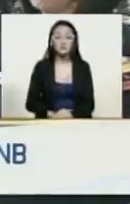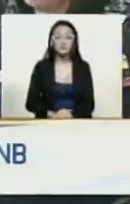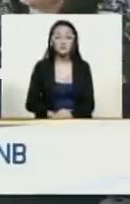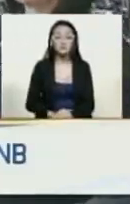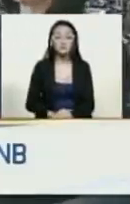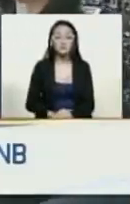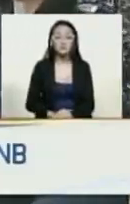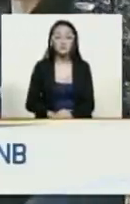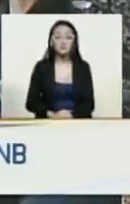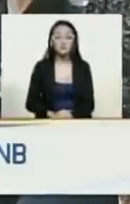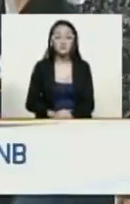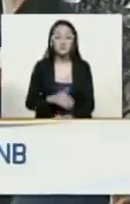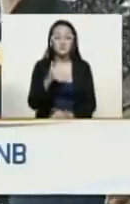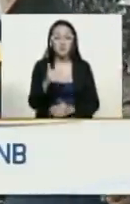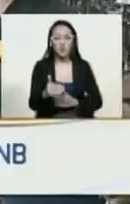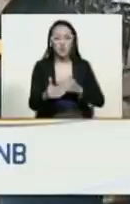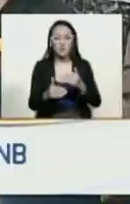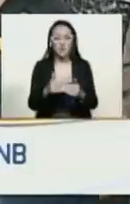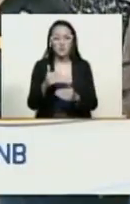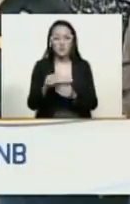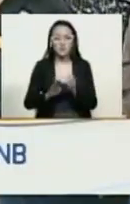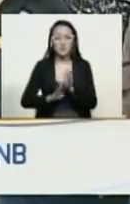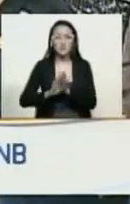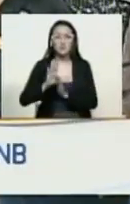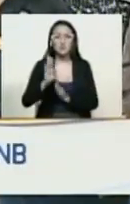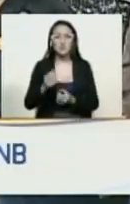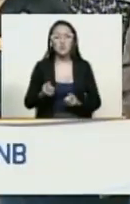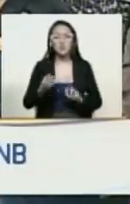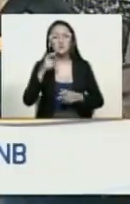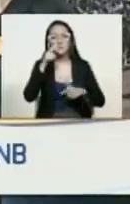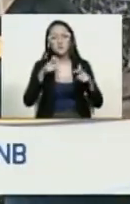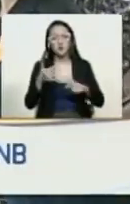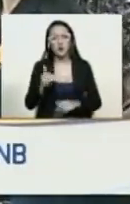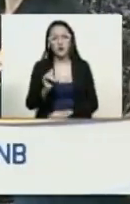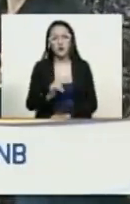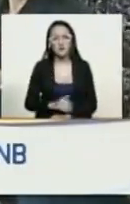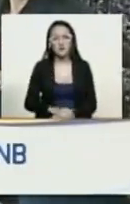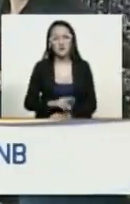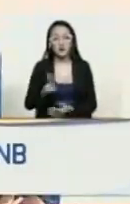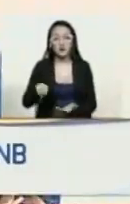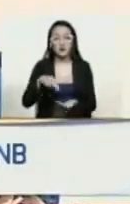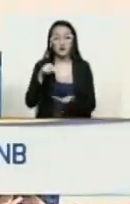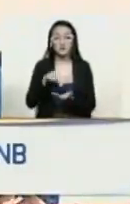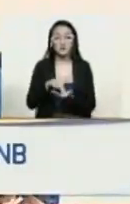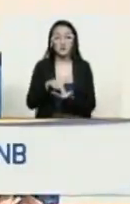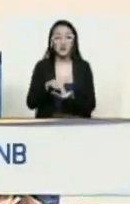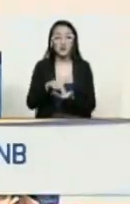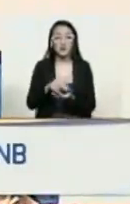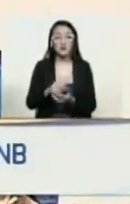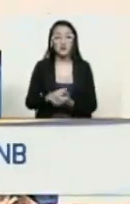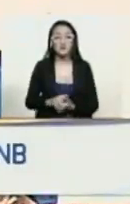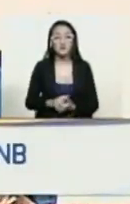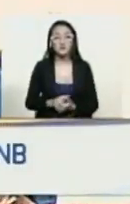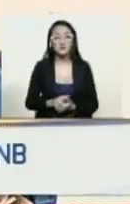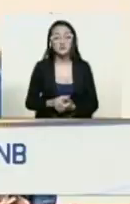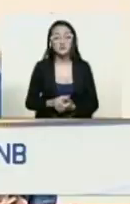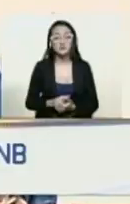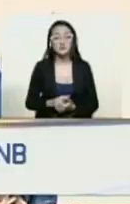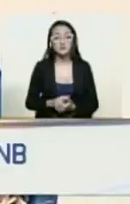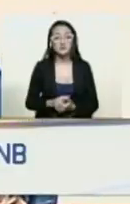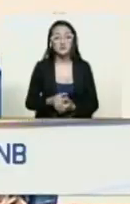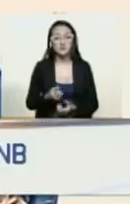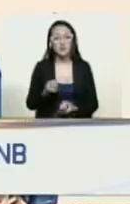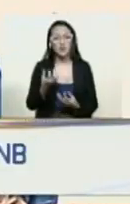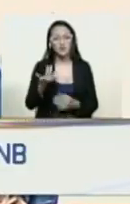Ha ido creciendo la Policía Nacional. ¿Cuántos funcionarios ya tenemos a nivel nacional? General de División Pérez Ampueda, por